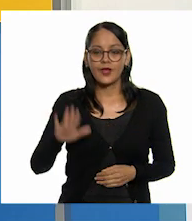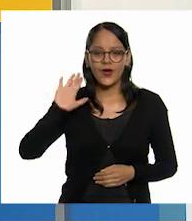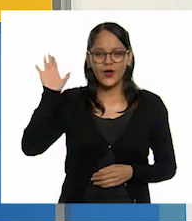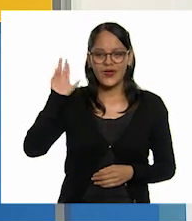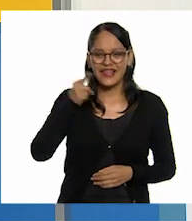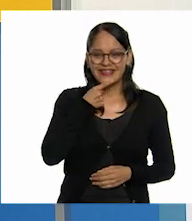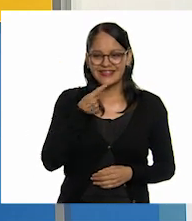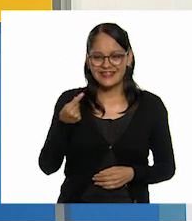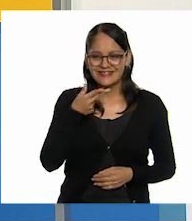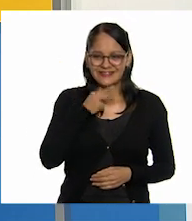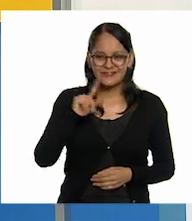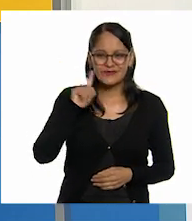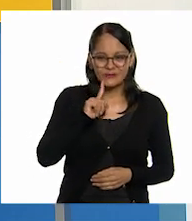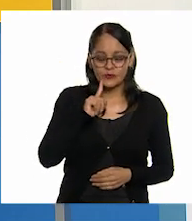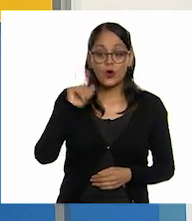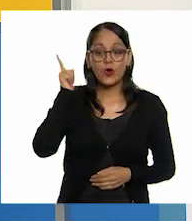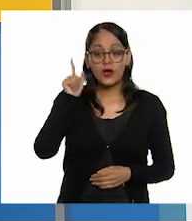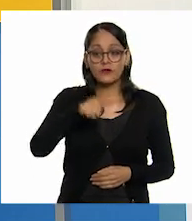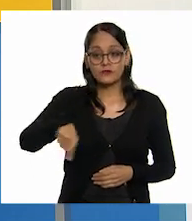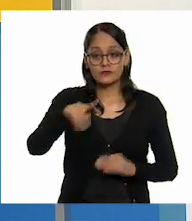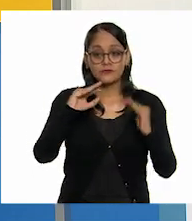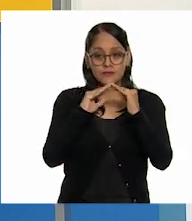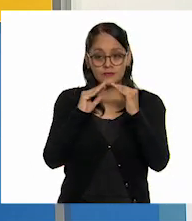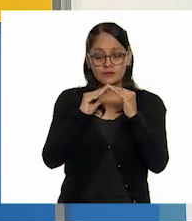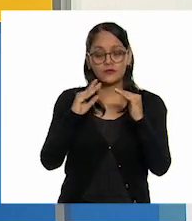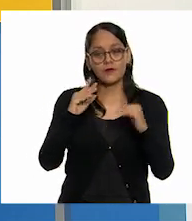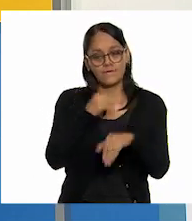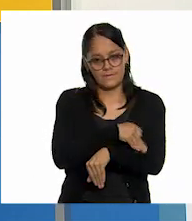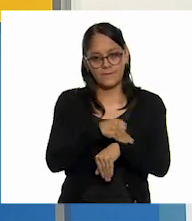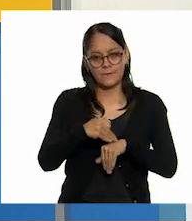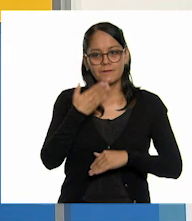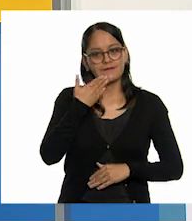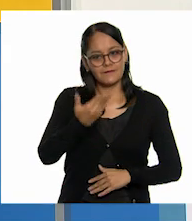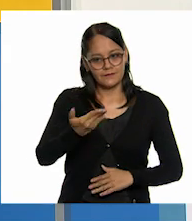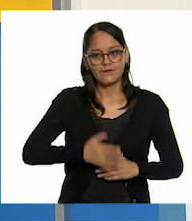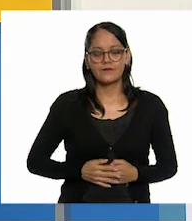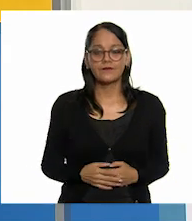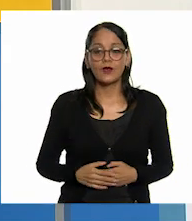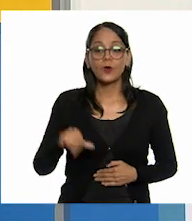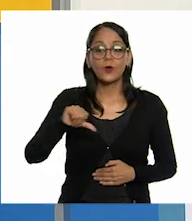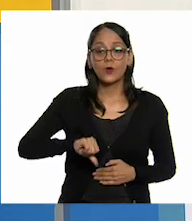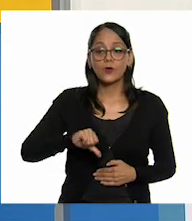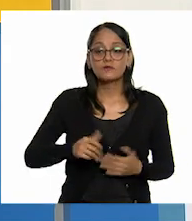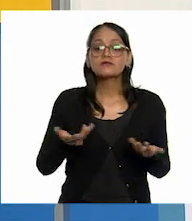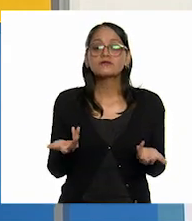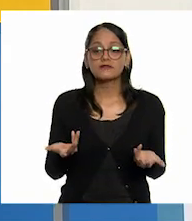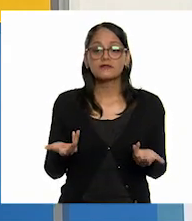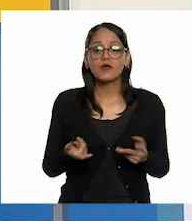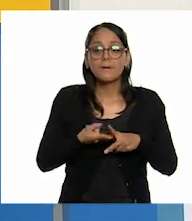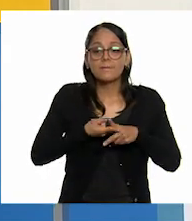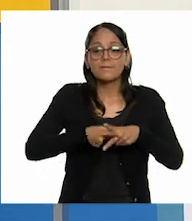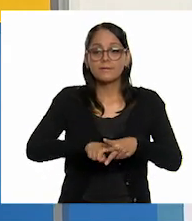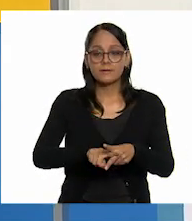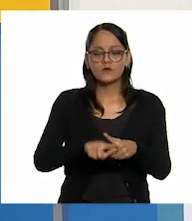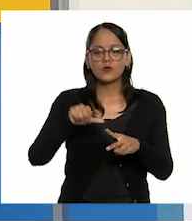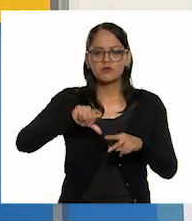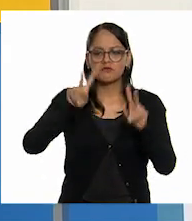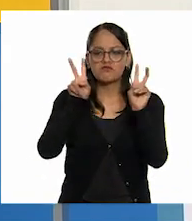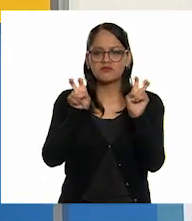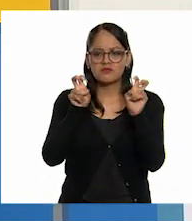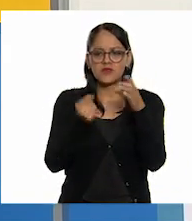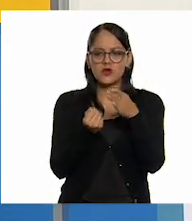niñas y niños. Espero que ustedes y sus familias estén muy bien. El día de hoy vamos a dar inicio a un tema